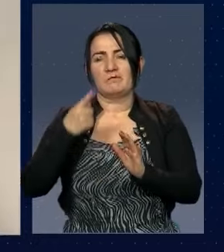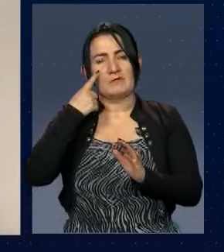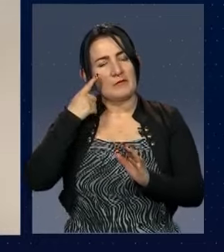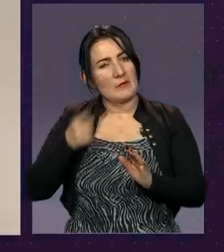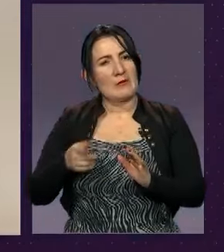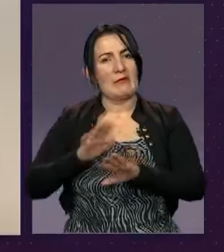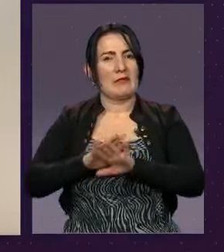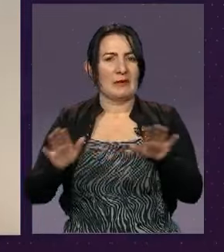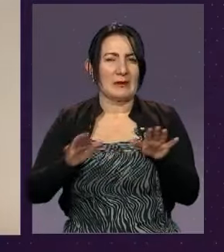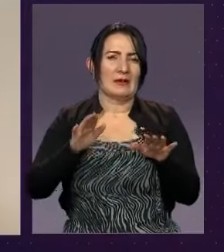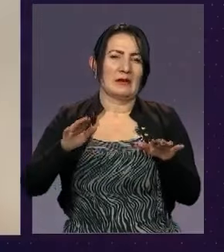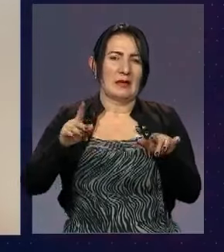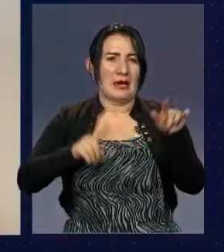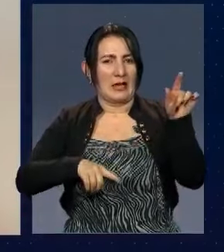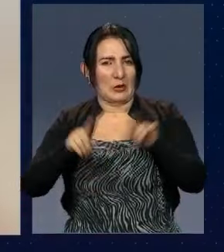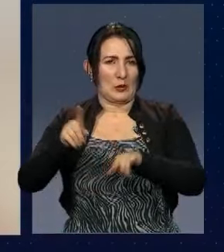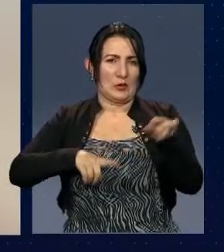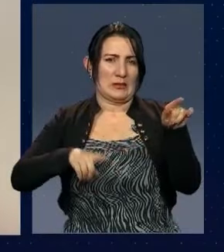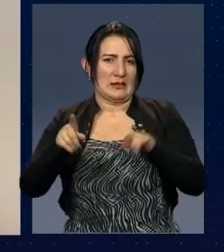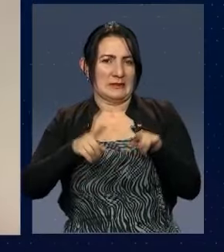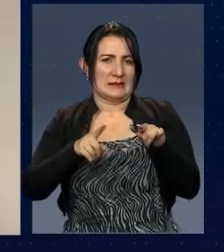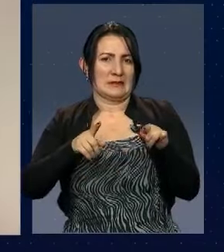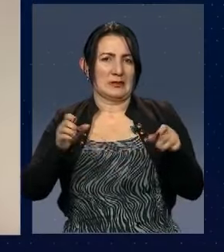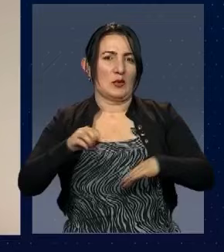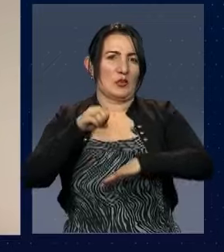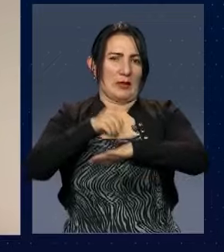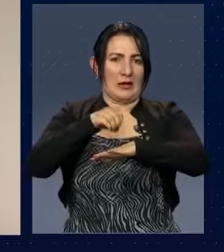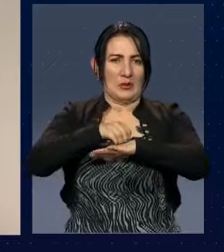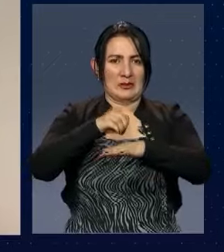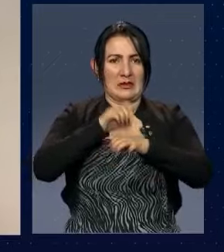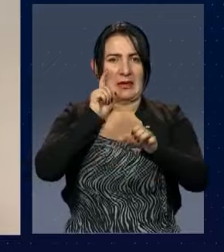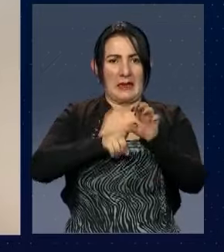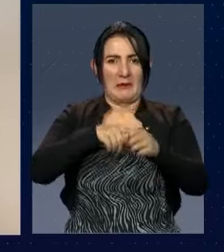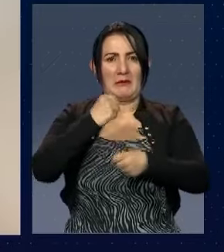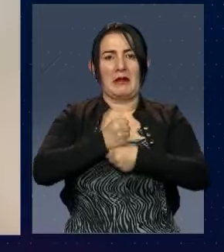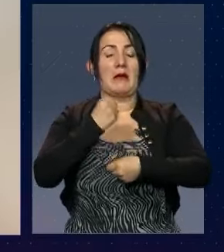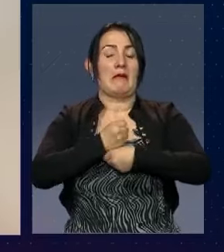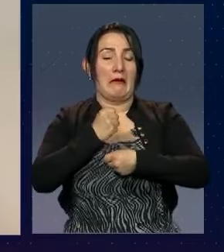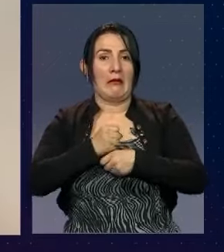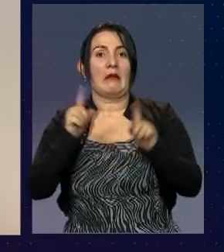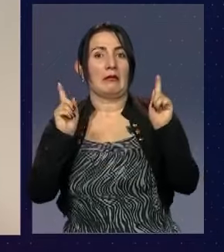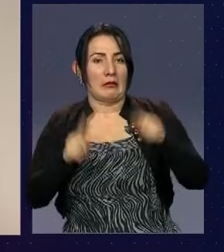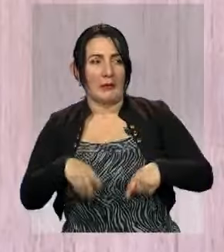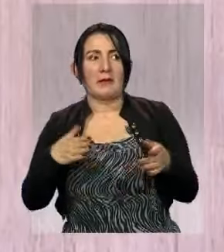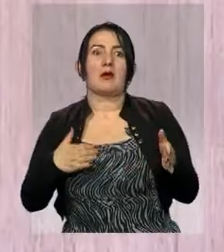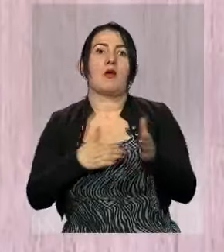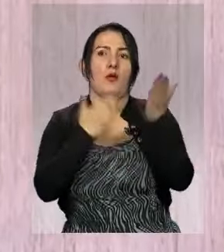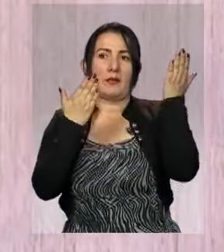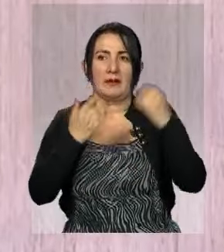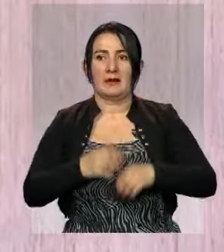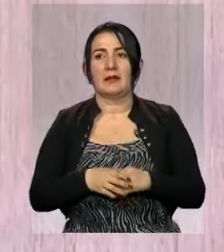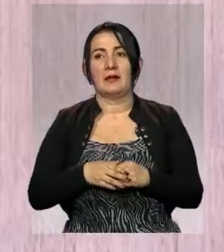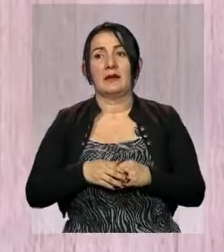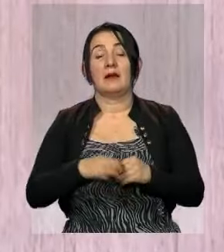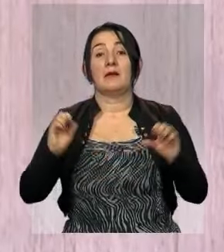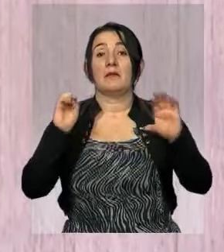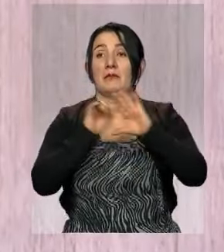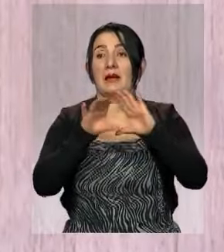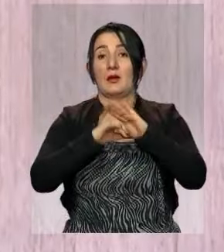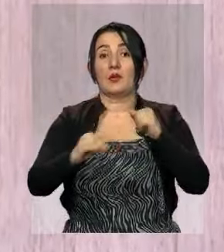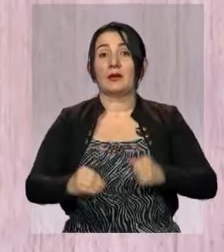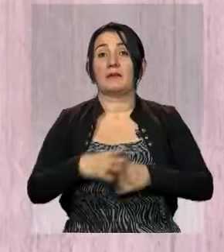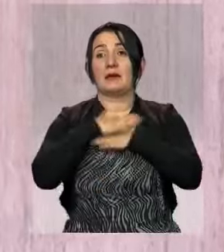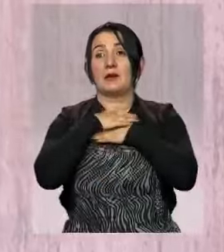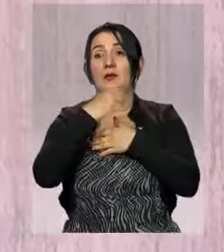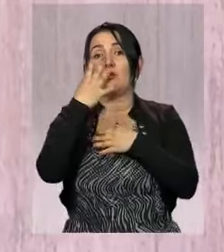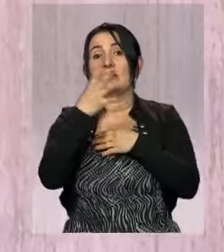digamos que ha habido también algunas organizaciones de empleadores que también están en contra de. El Banco de la República habla de